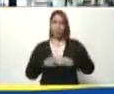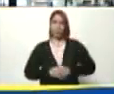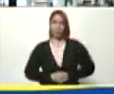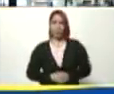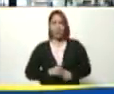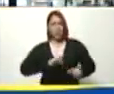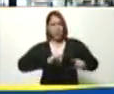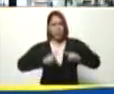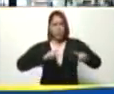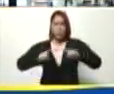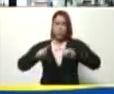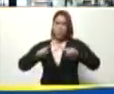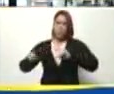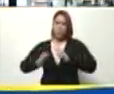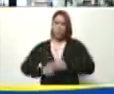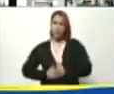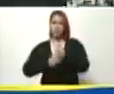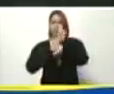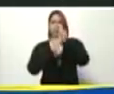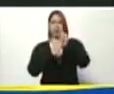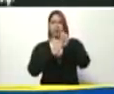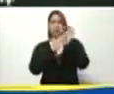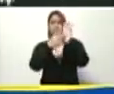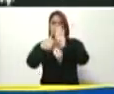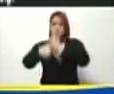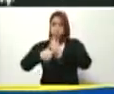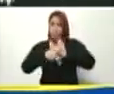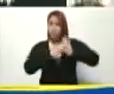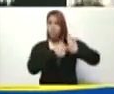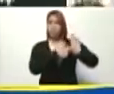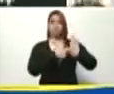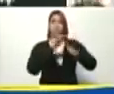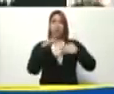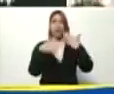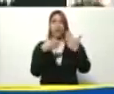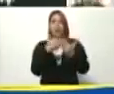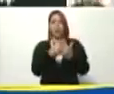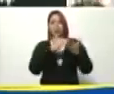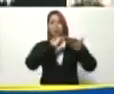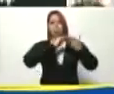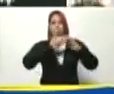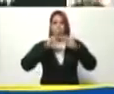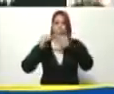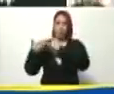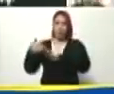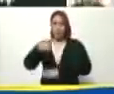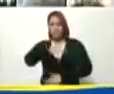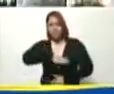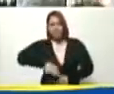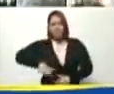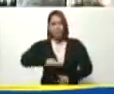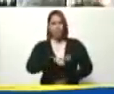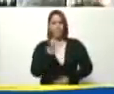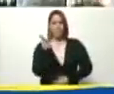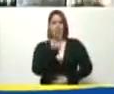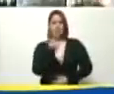su acción de liderazgo con el ejemplo hacia las comunidades a lo largo y ancho del